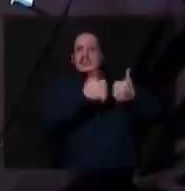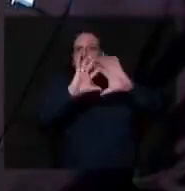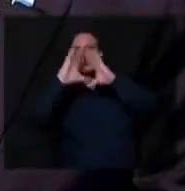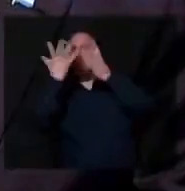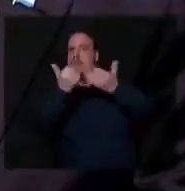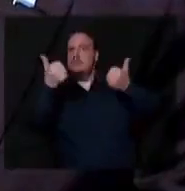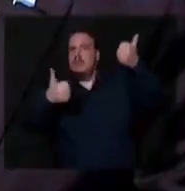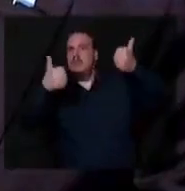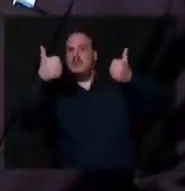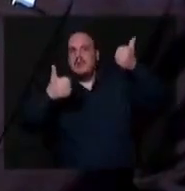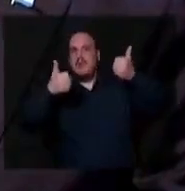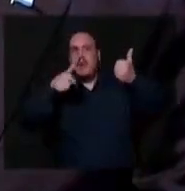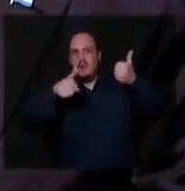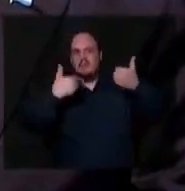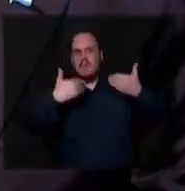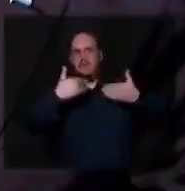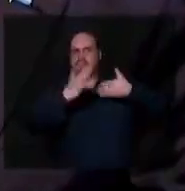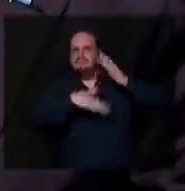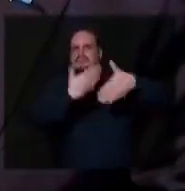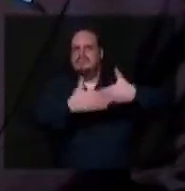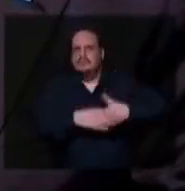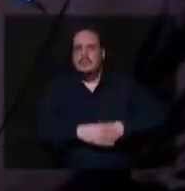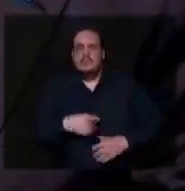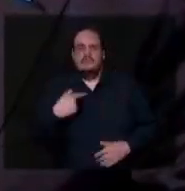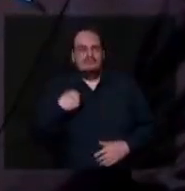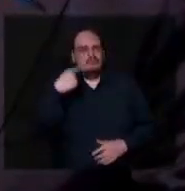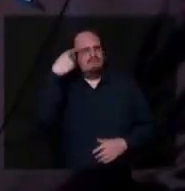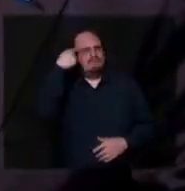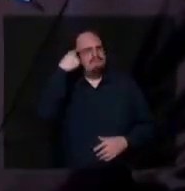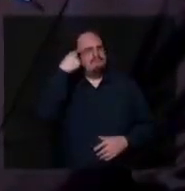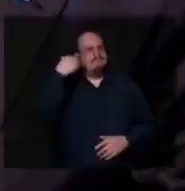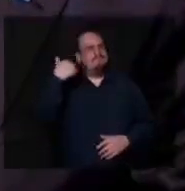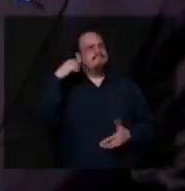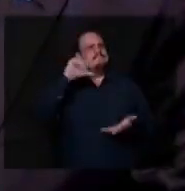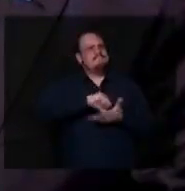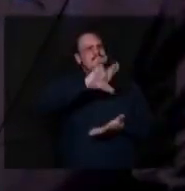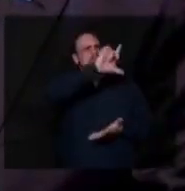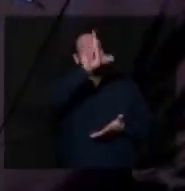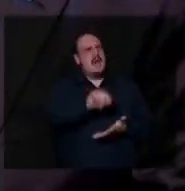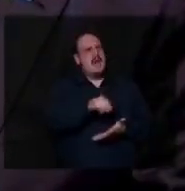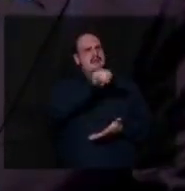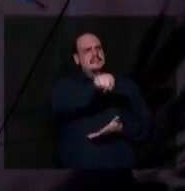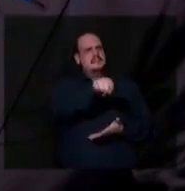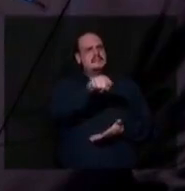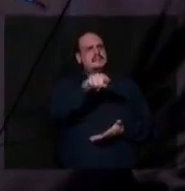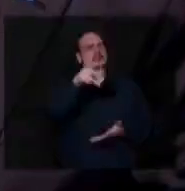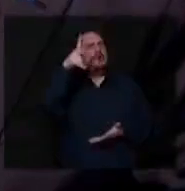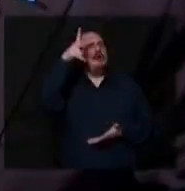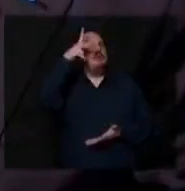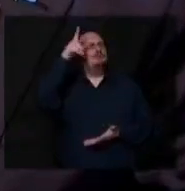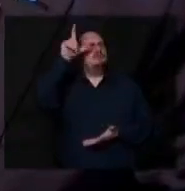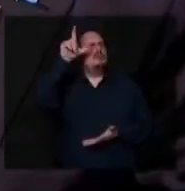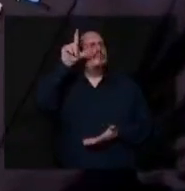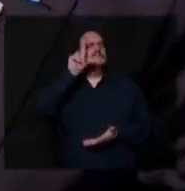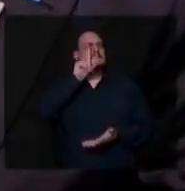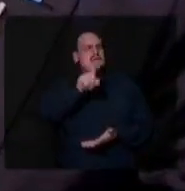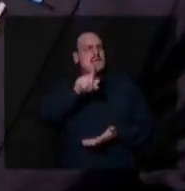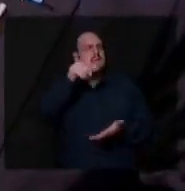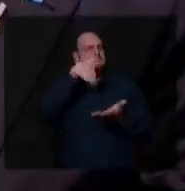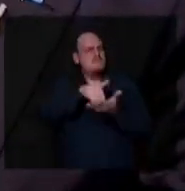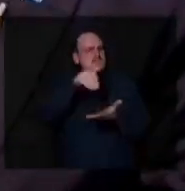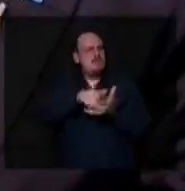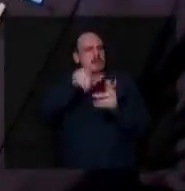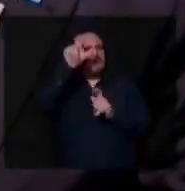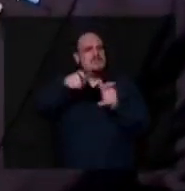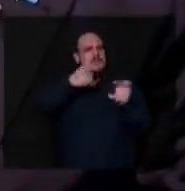bien casi sin hacer este campaña era interesante para realmente para cualquier candidato bueno Ahí es donde